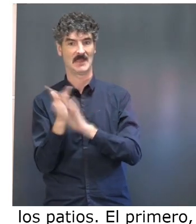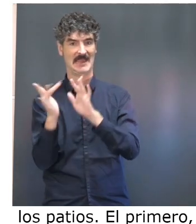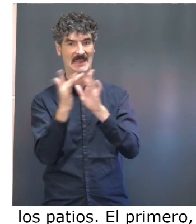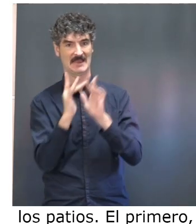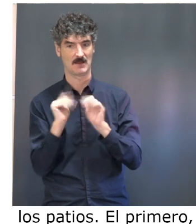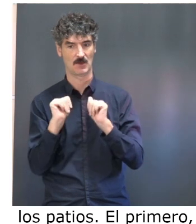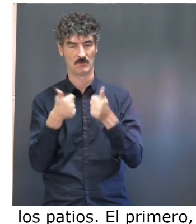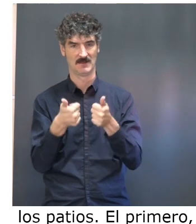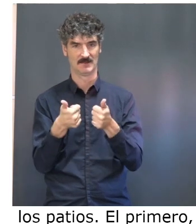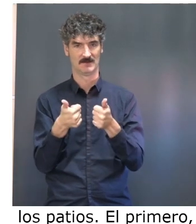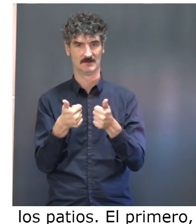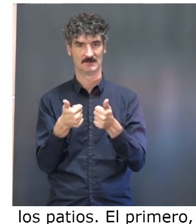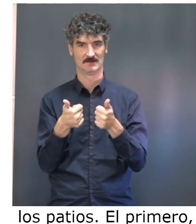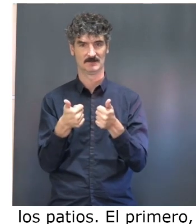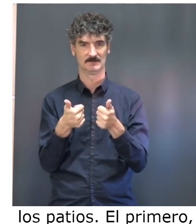interacción, ¿no?